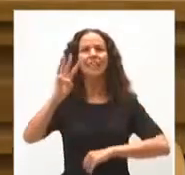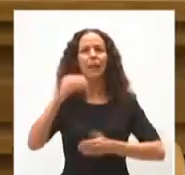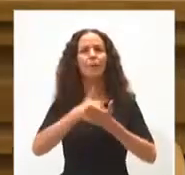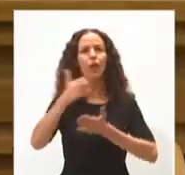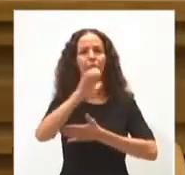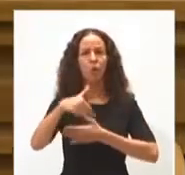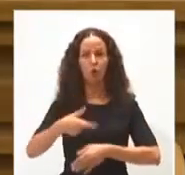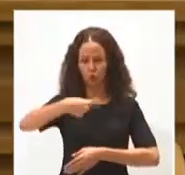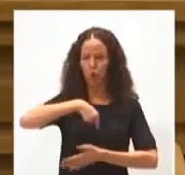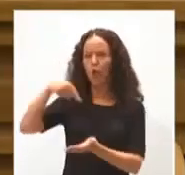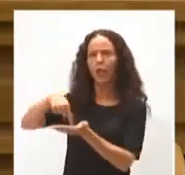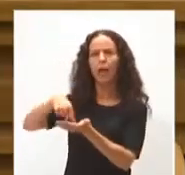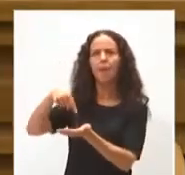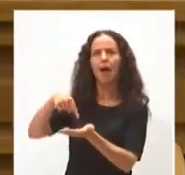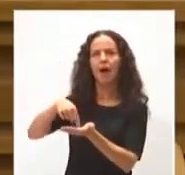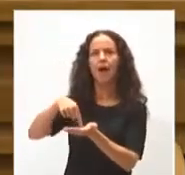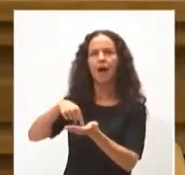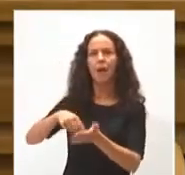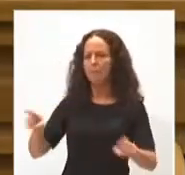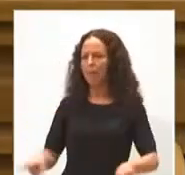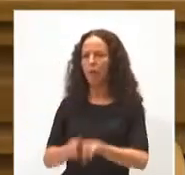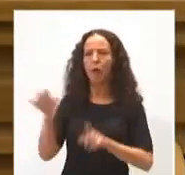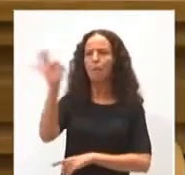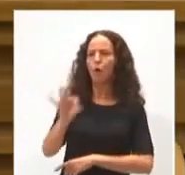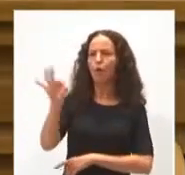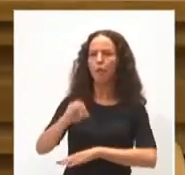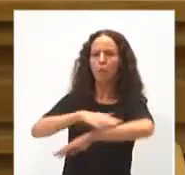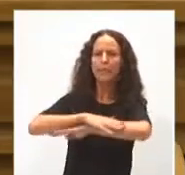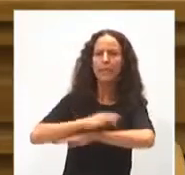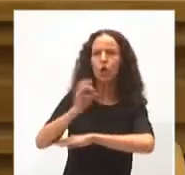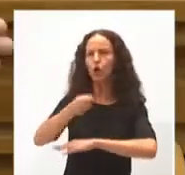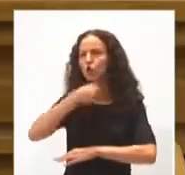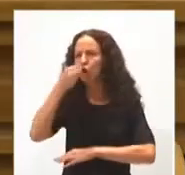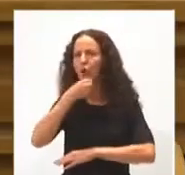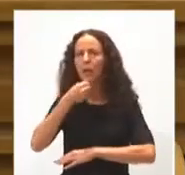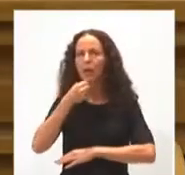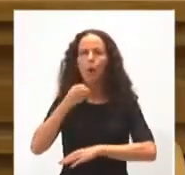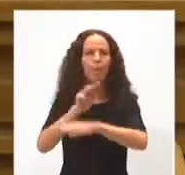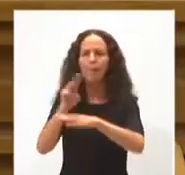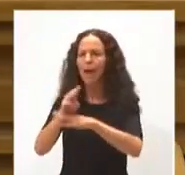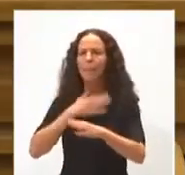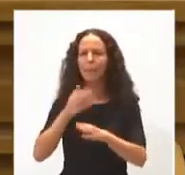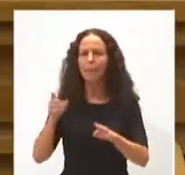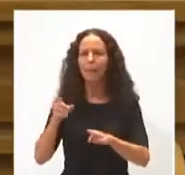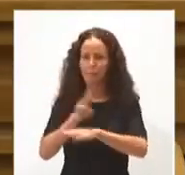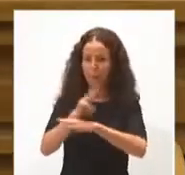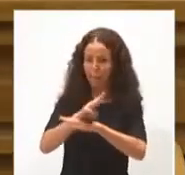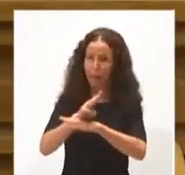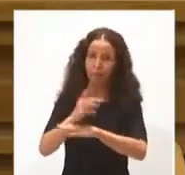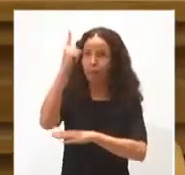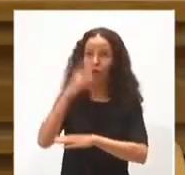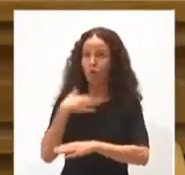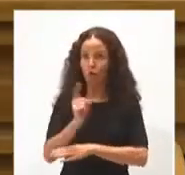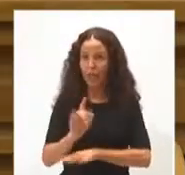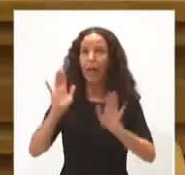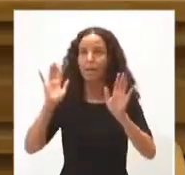reclamando sea de podemos del ministerio sea del psoe y del pp yo no lo quiera pero vamos a va a ser